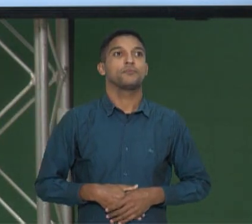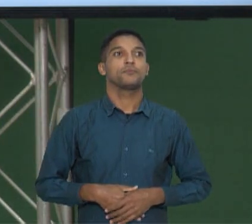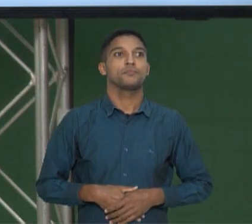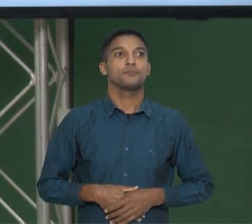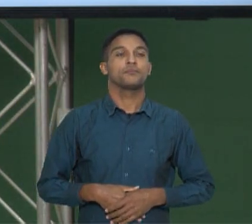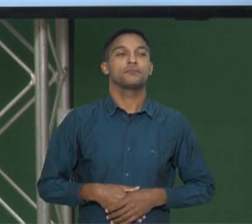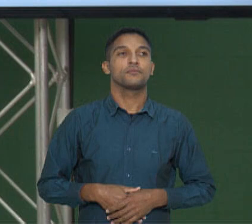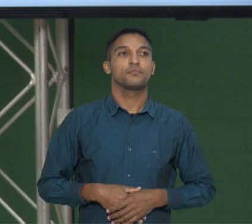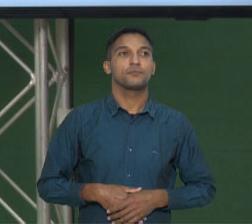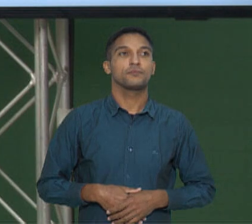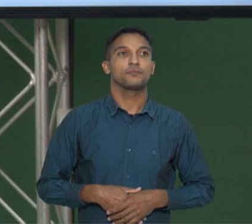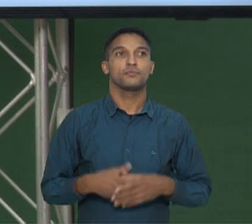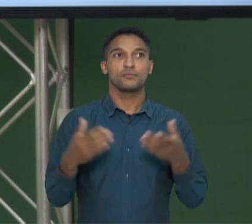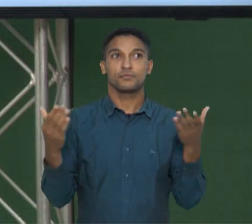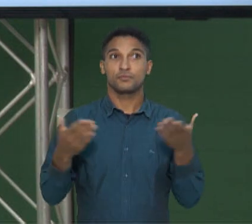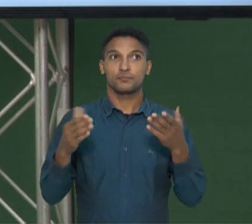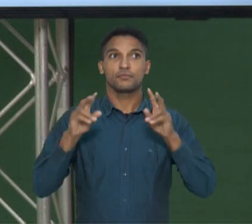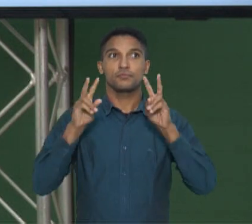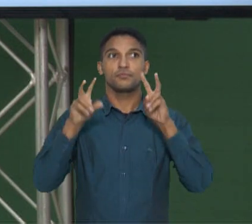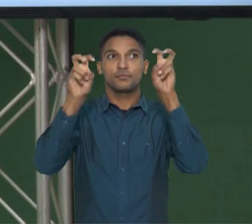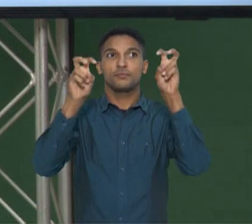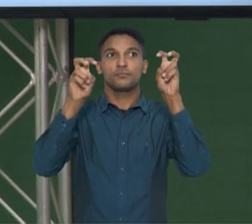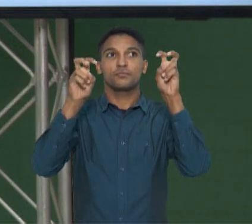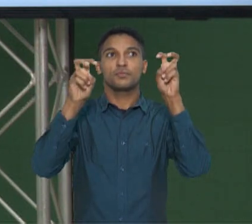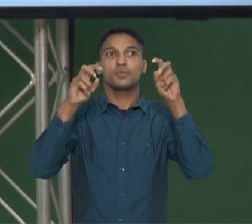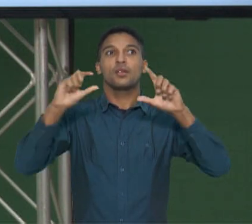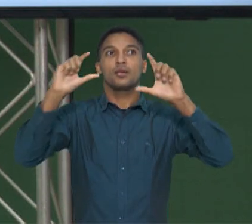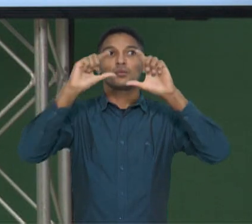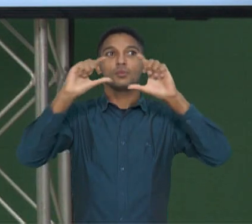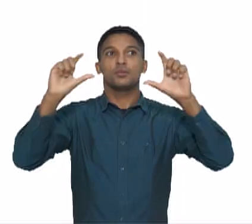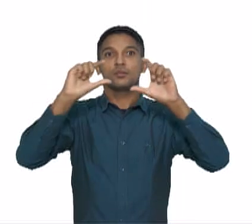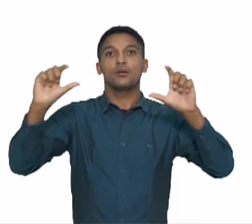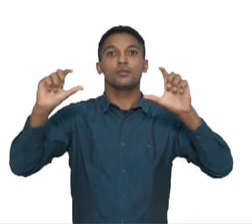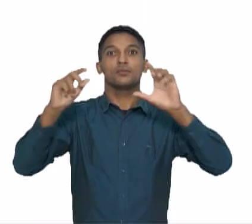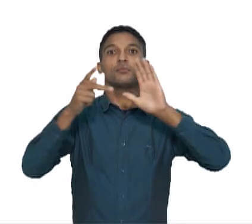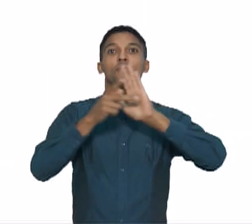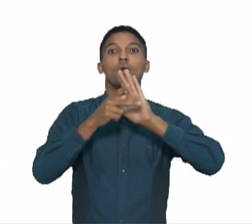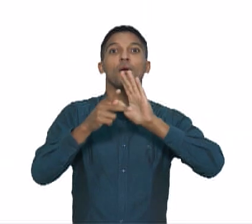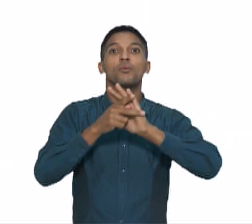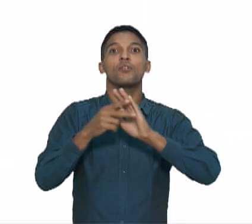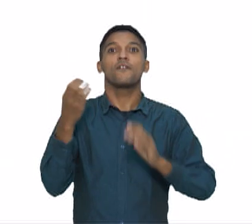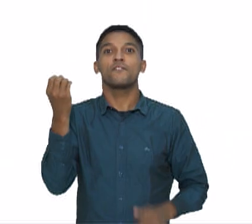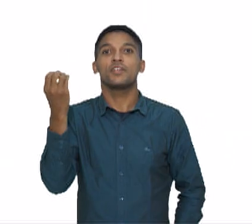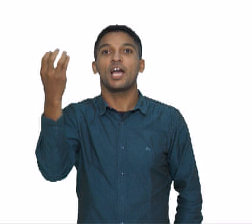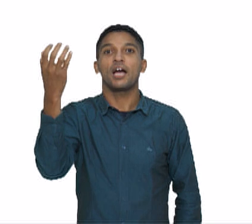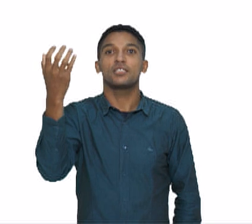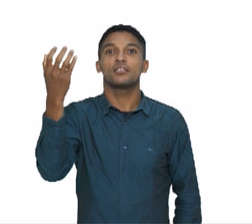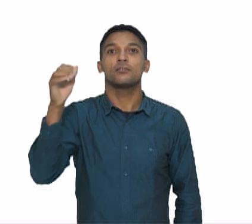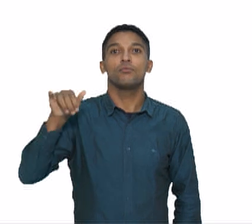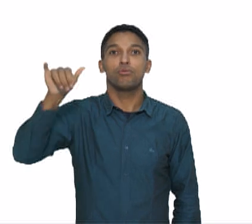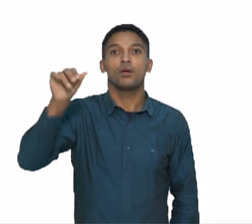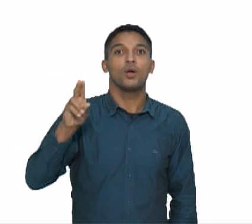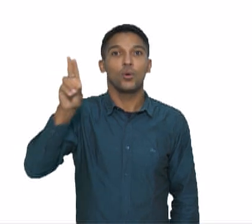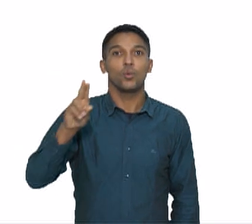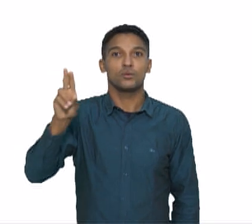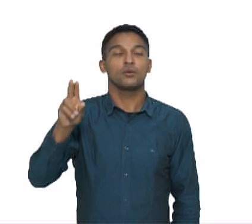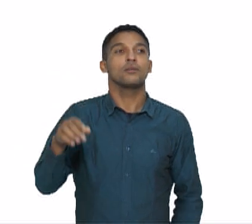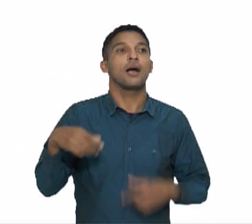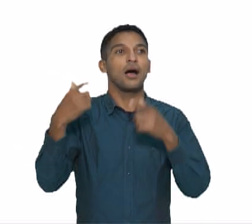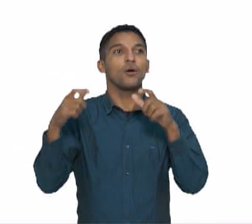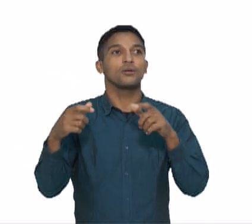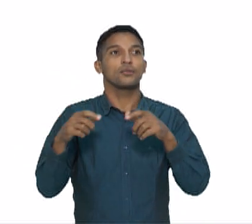viagens e vamos utilizar 3 situações apenas, ok? En el hotel, en la estación de